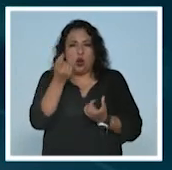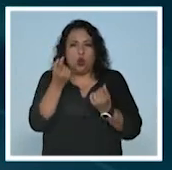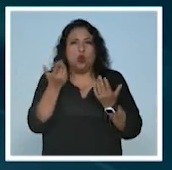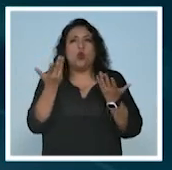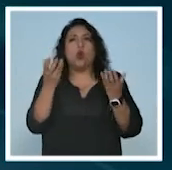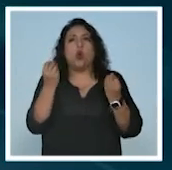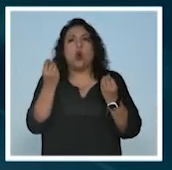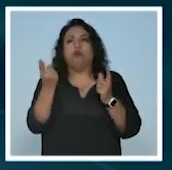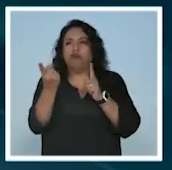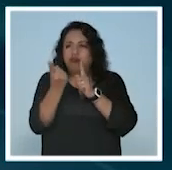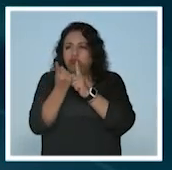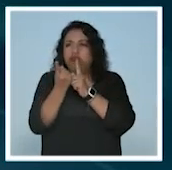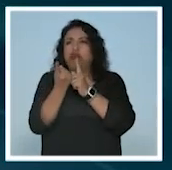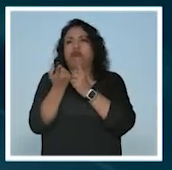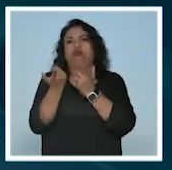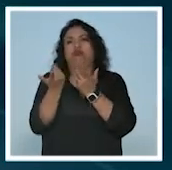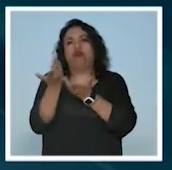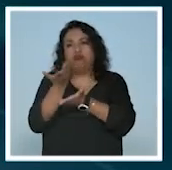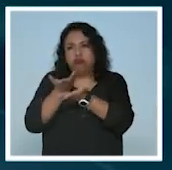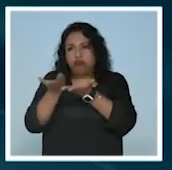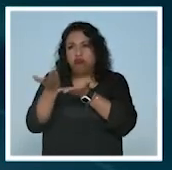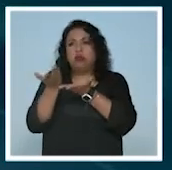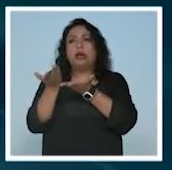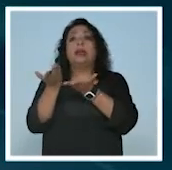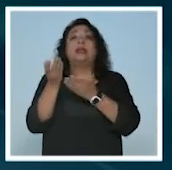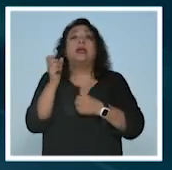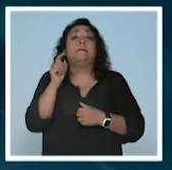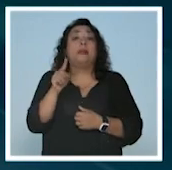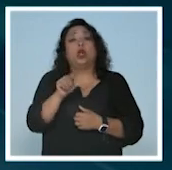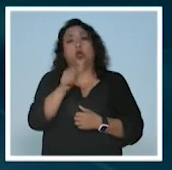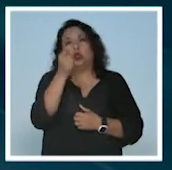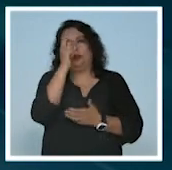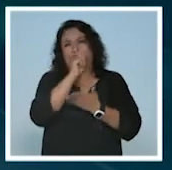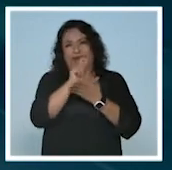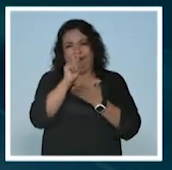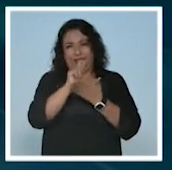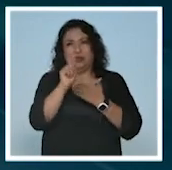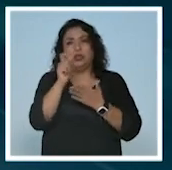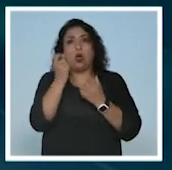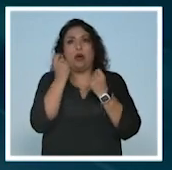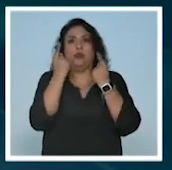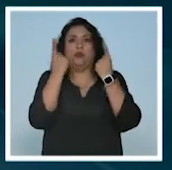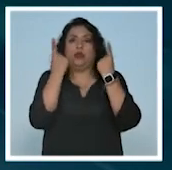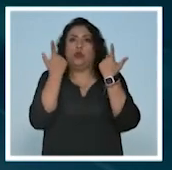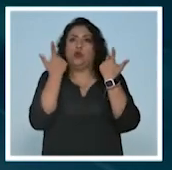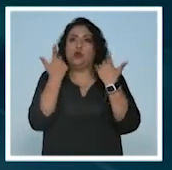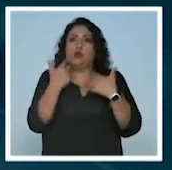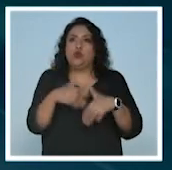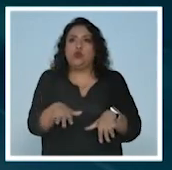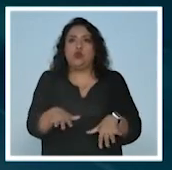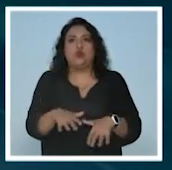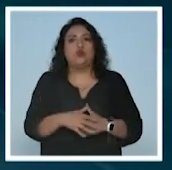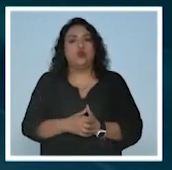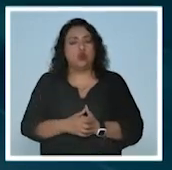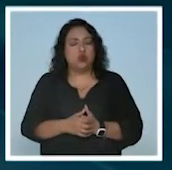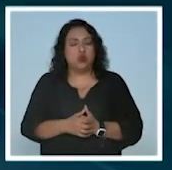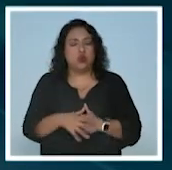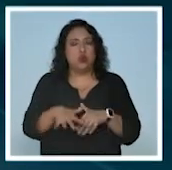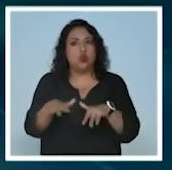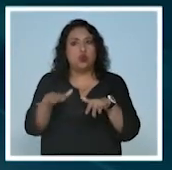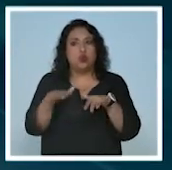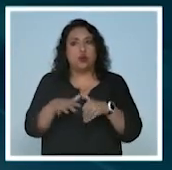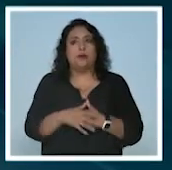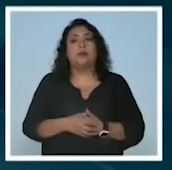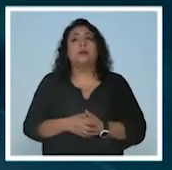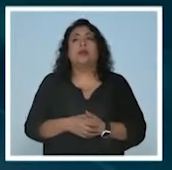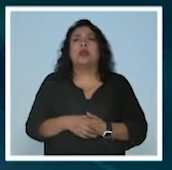que he tratado de cerca, y sobre todo aquellos a los que he admirado con gran veneración. Y